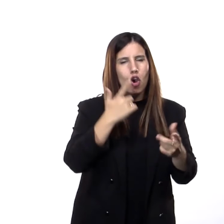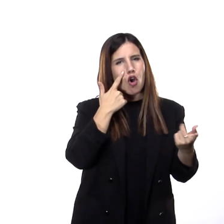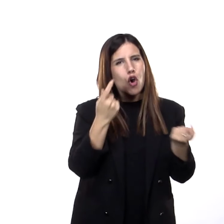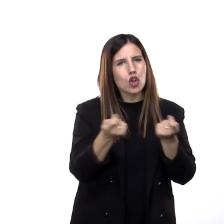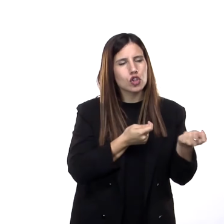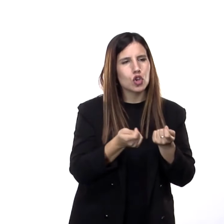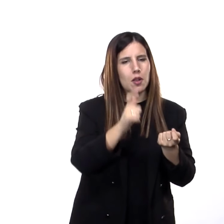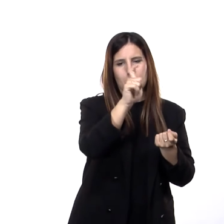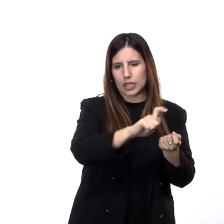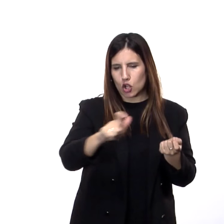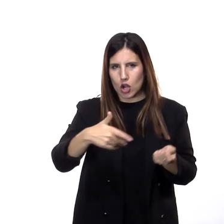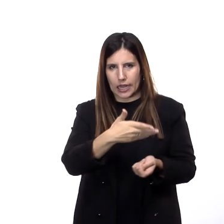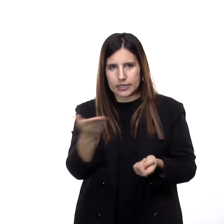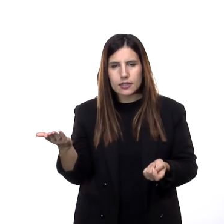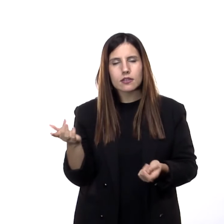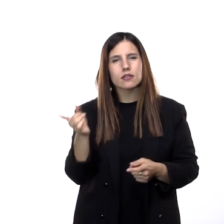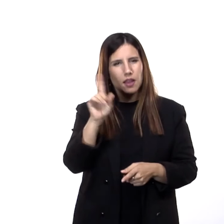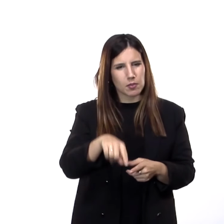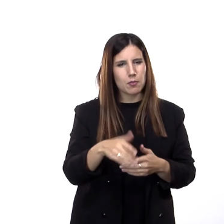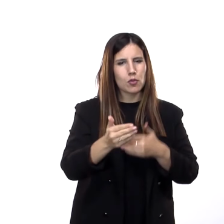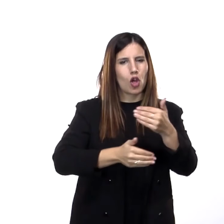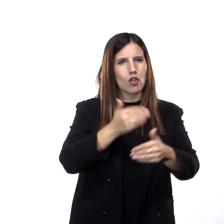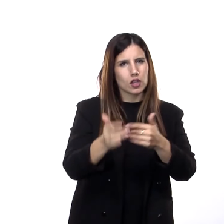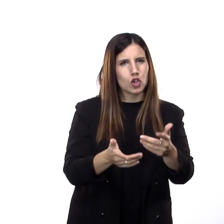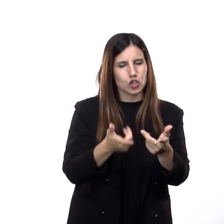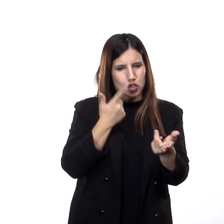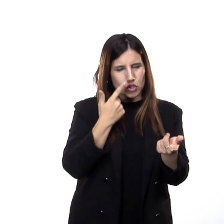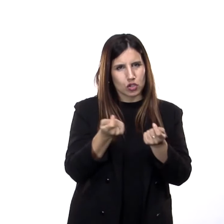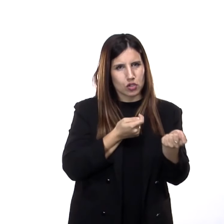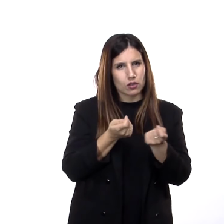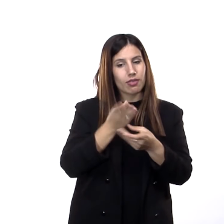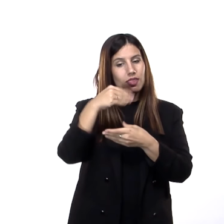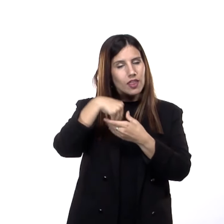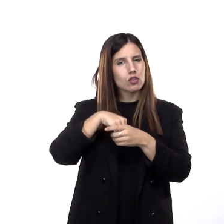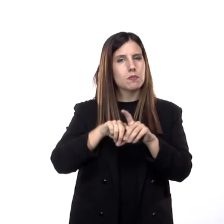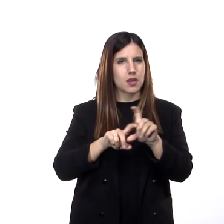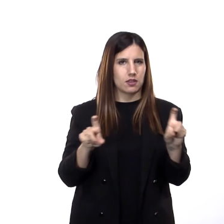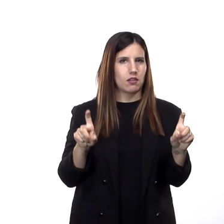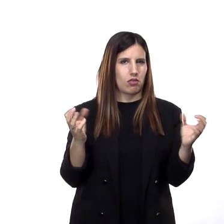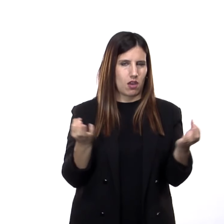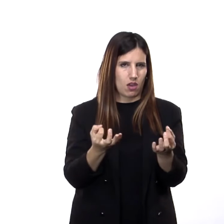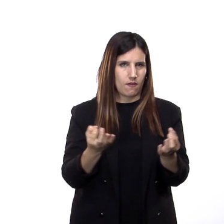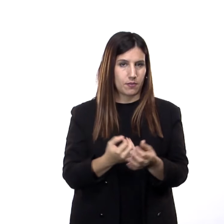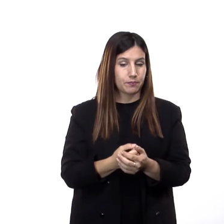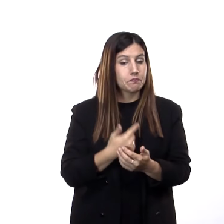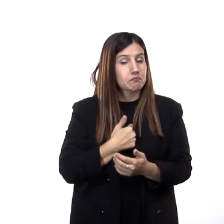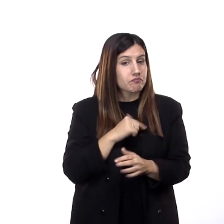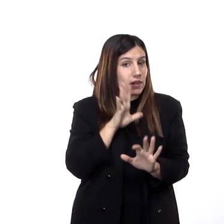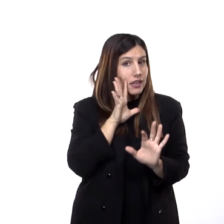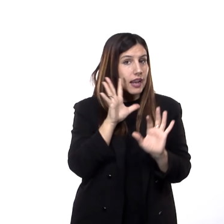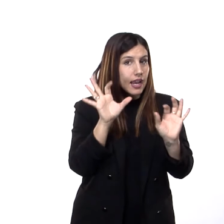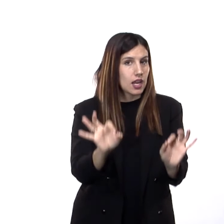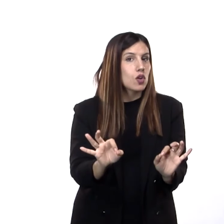procesos y eso debería estar dentro de la empresa realmente creo que es dónde